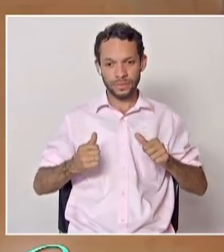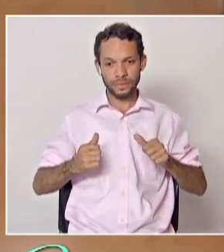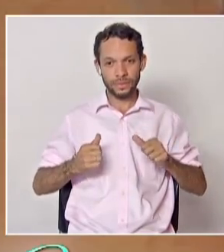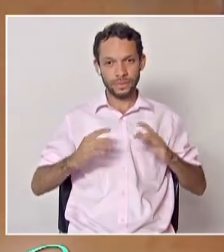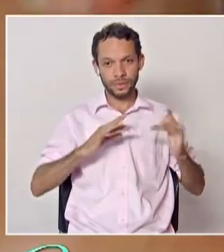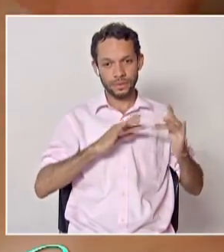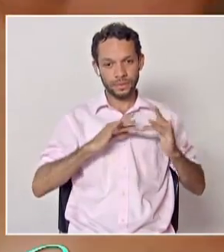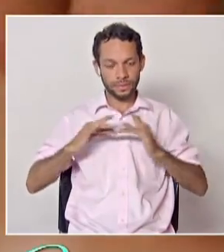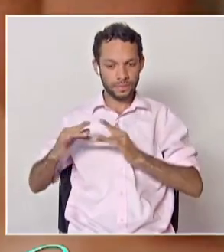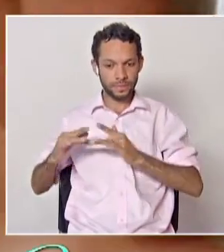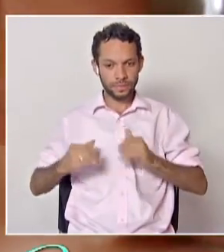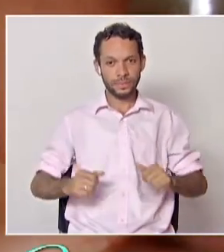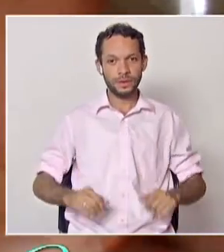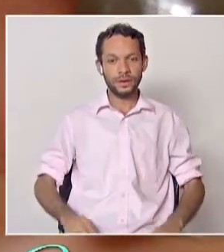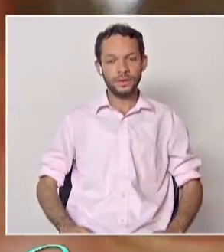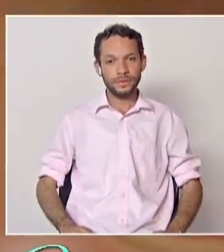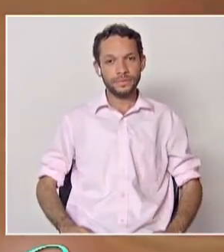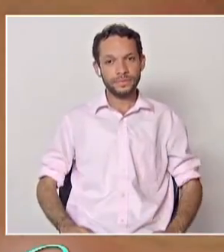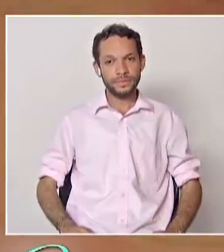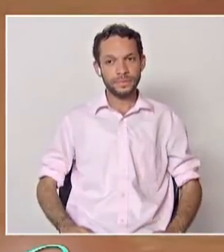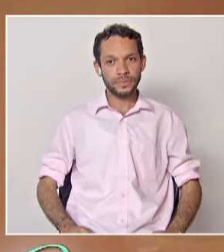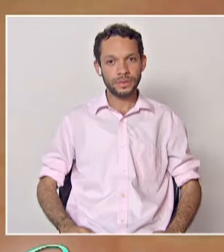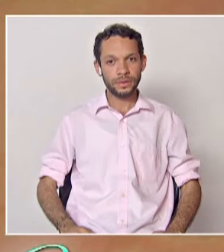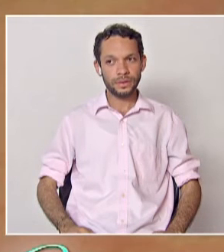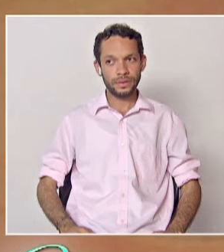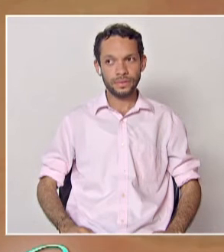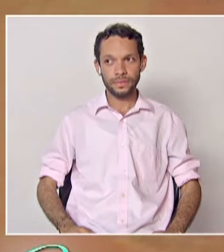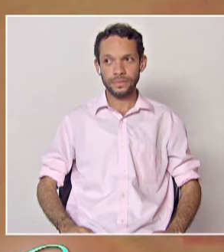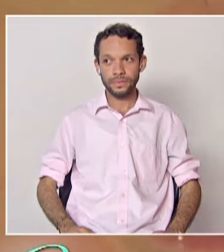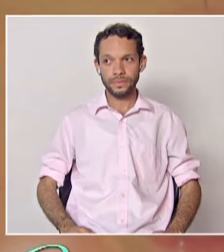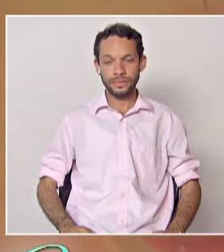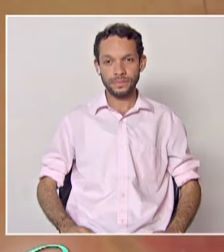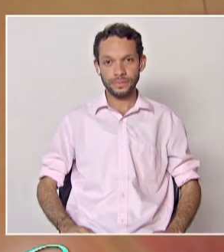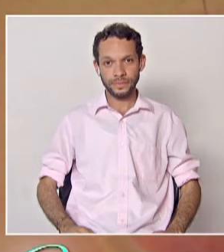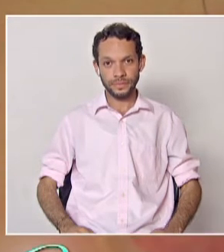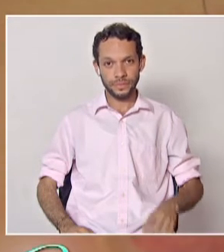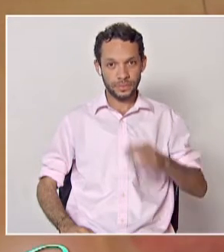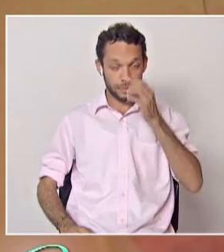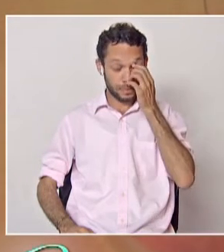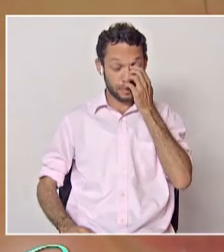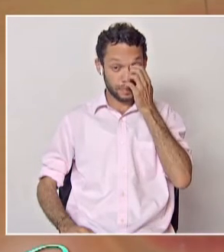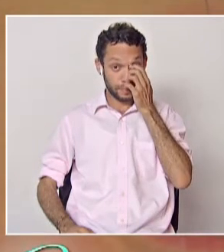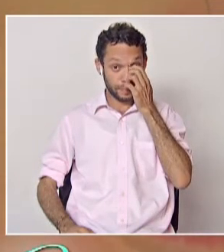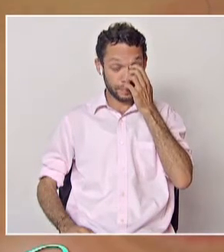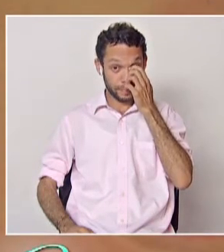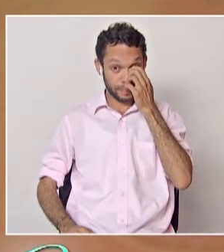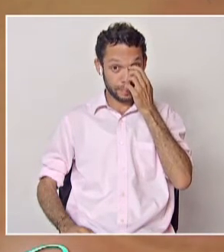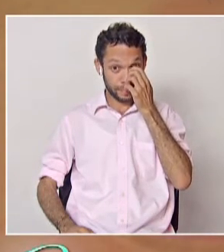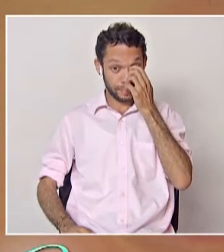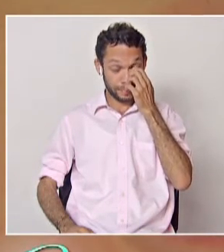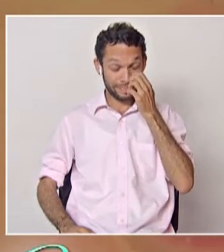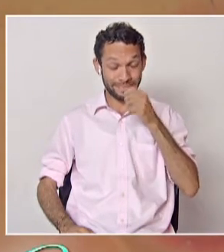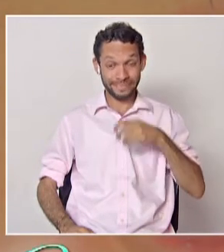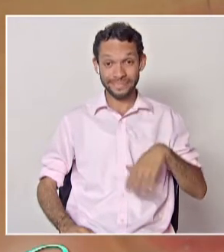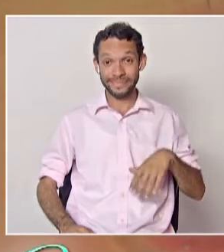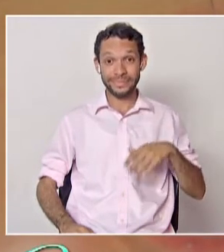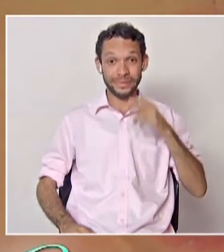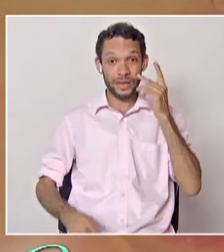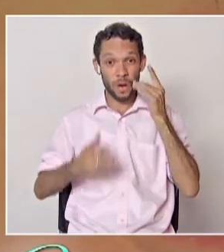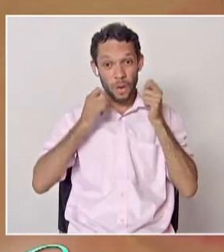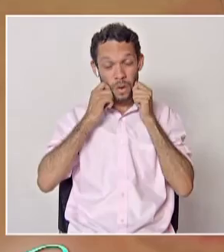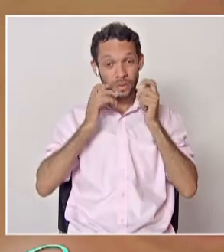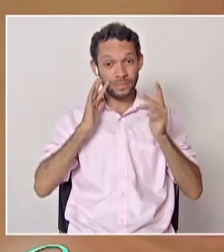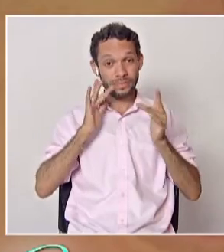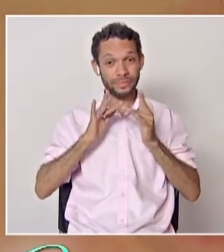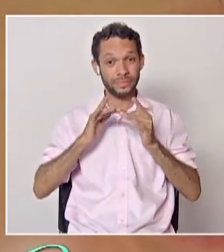lo que está liberando ese proceso inflamatorio. Y esto es mecánico. Entonces uno tiene las dos opciones, pues me tomo una cantidad